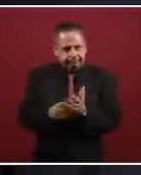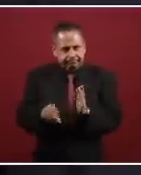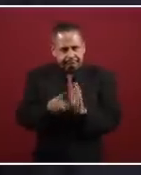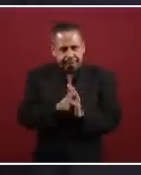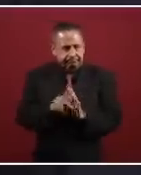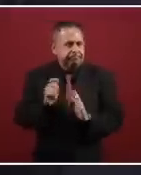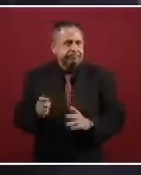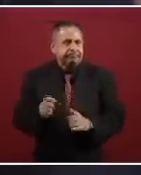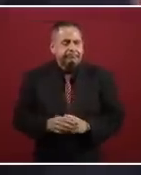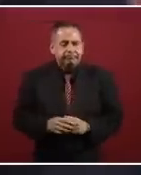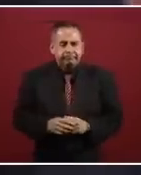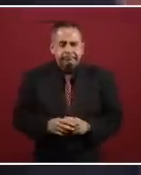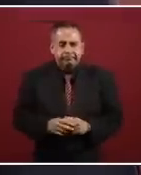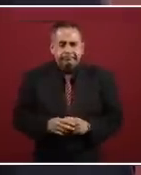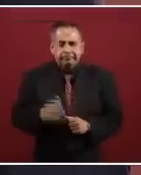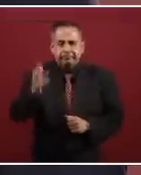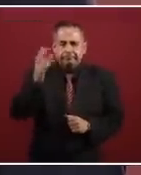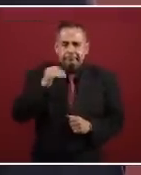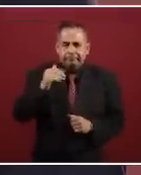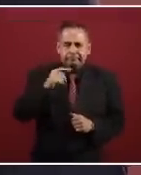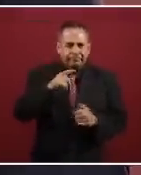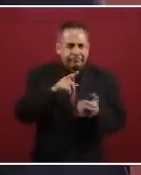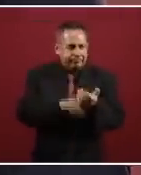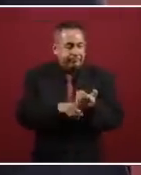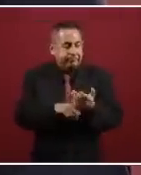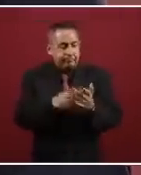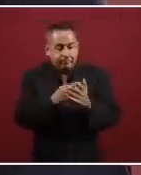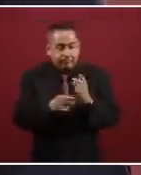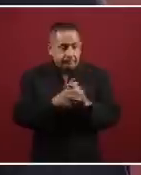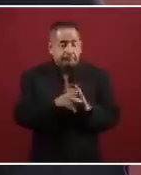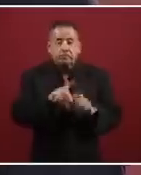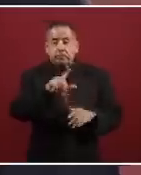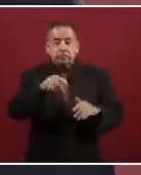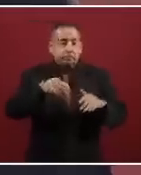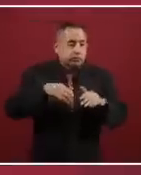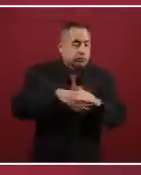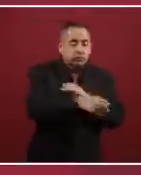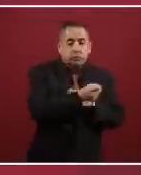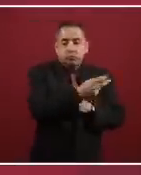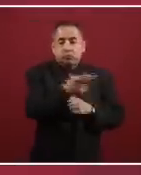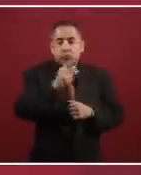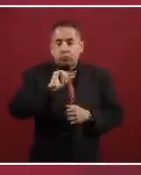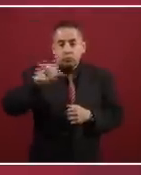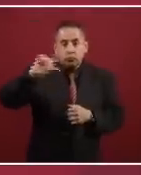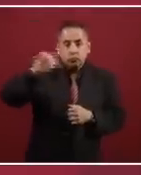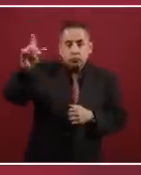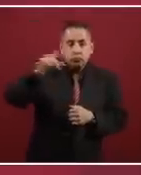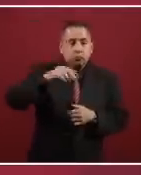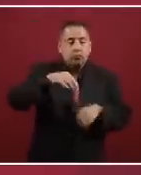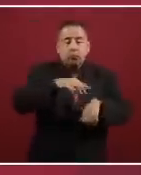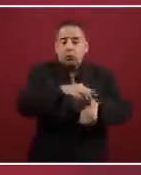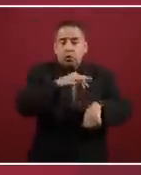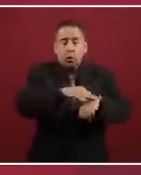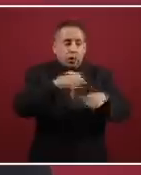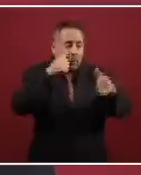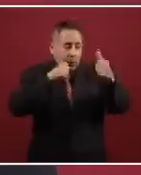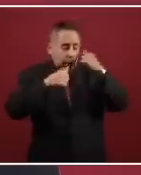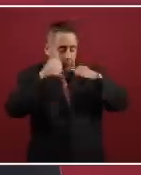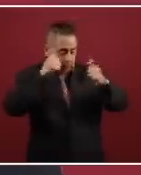de que se hacían hasta cirugía plástica a costillas del erario, es cierto,